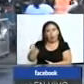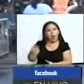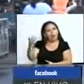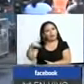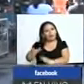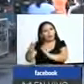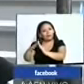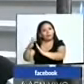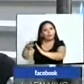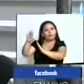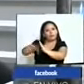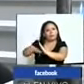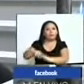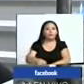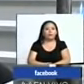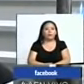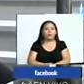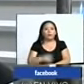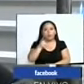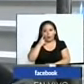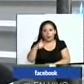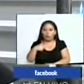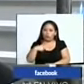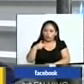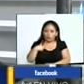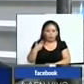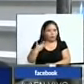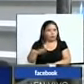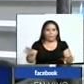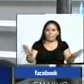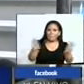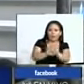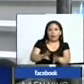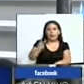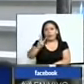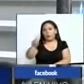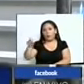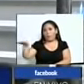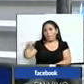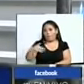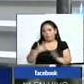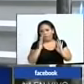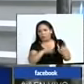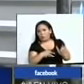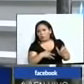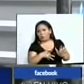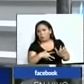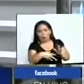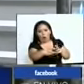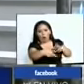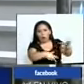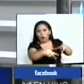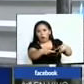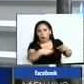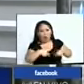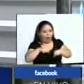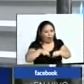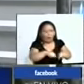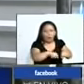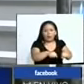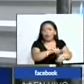periodo de cuarentena. Fíjese que yo me fui desde el 21 de marzo y me robaron toda mi venta. Me robaron mi carreta y